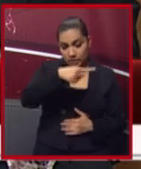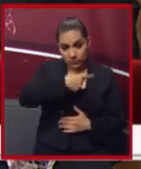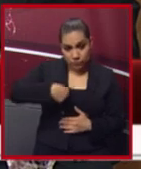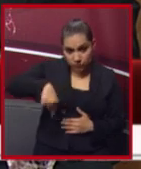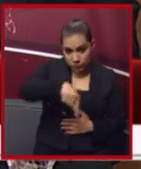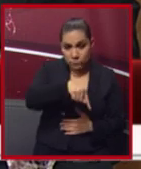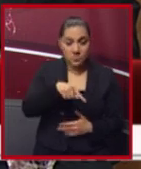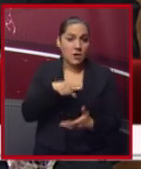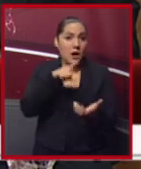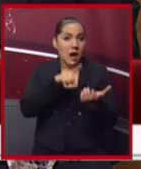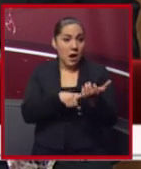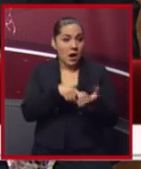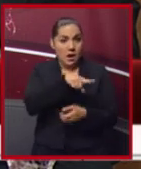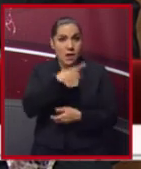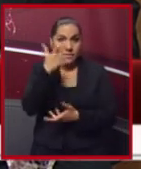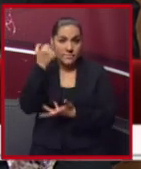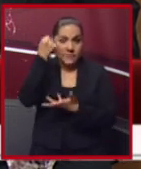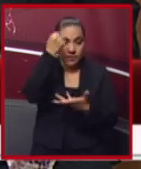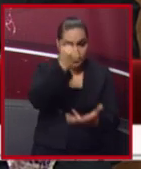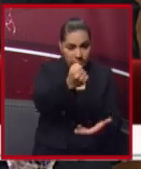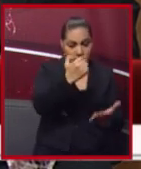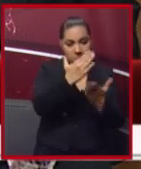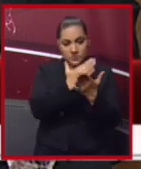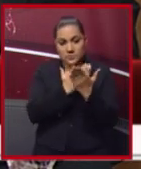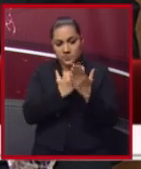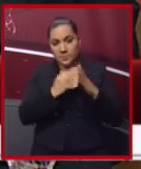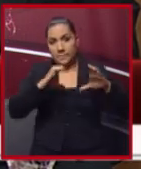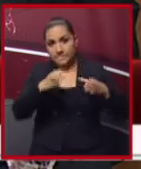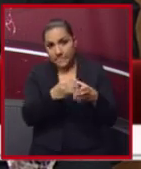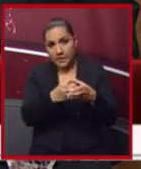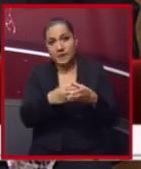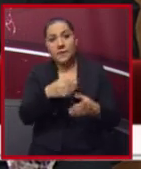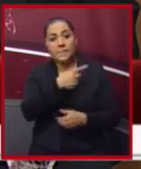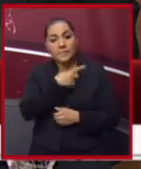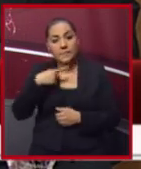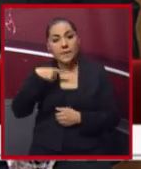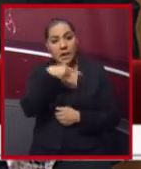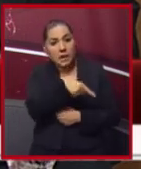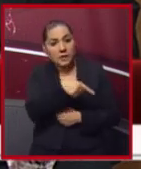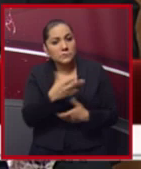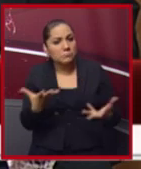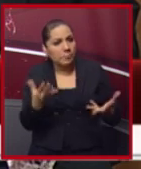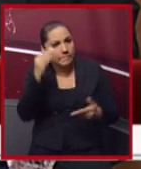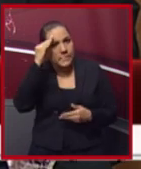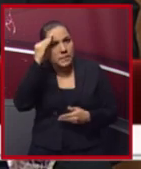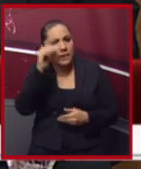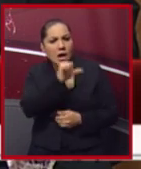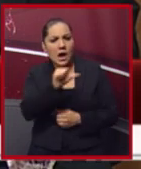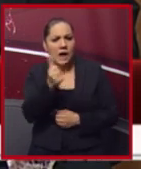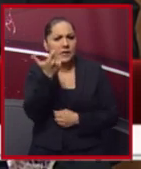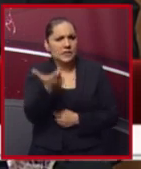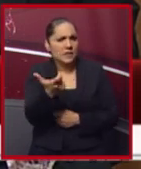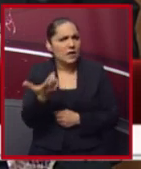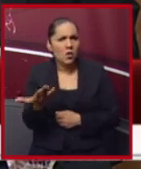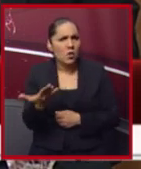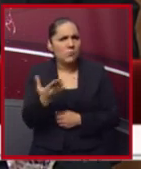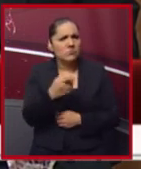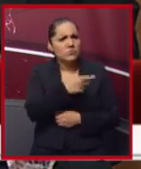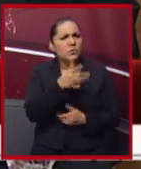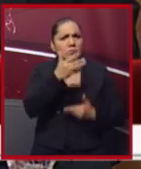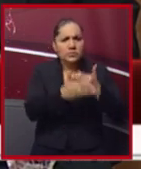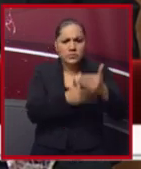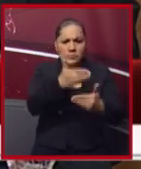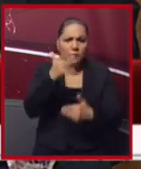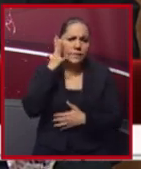electorales cuando tenga que ver con financiamiento ilícito a las campañas, es un delito equiparable al lavado de dinero y la verdad es que tiene una consecuencia distinta en